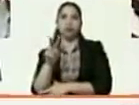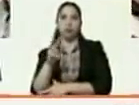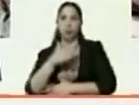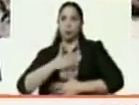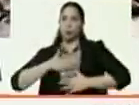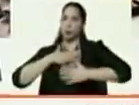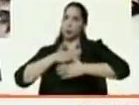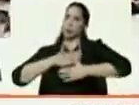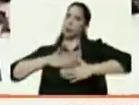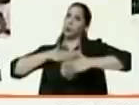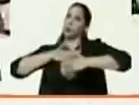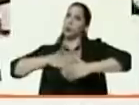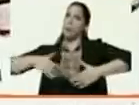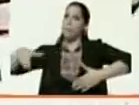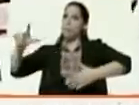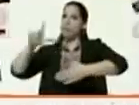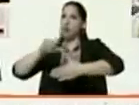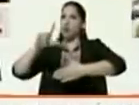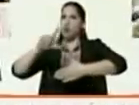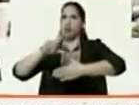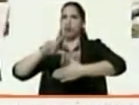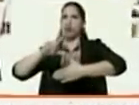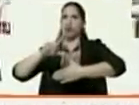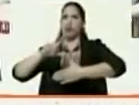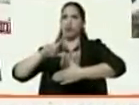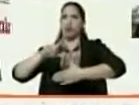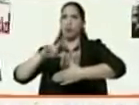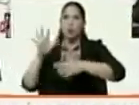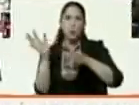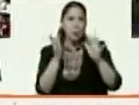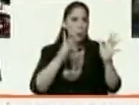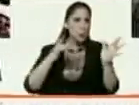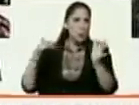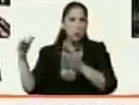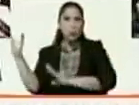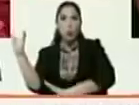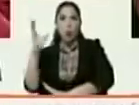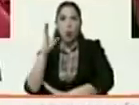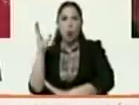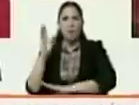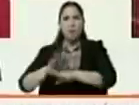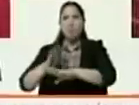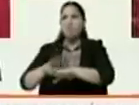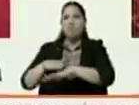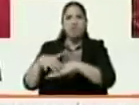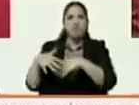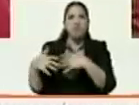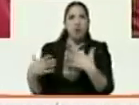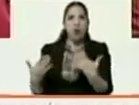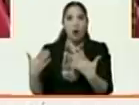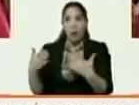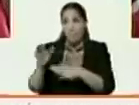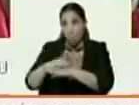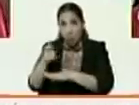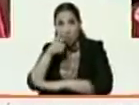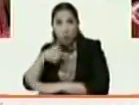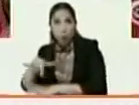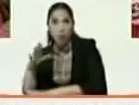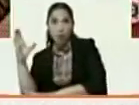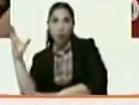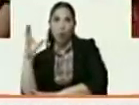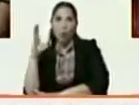América Latina. Vientos favorables se levantan en Colombia. ¿Y por qué? Porque el pueblo de